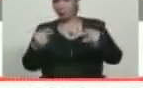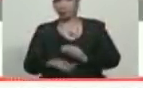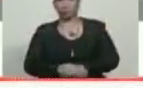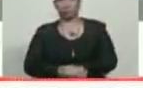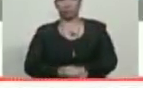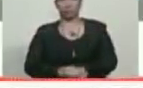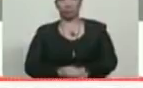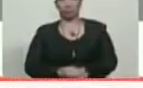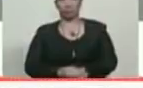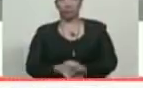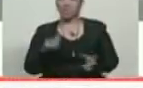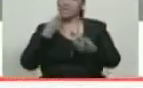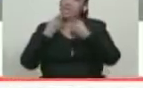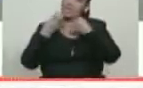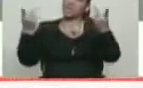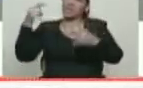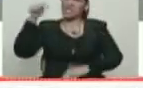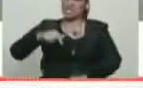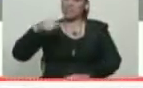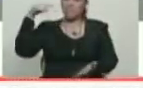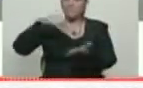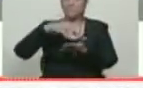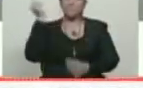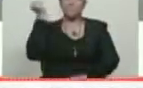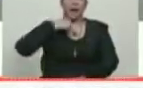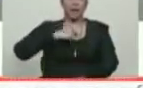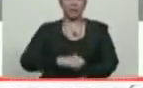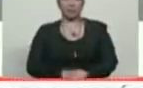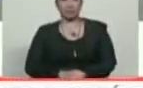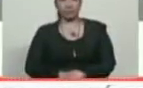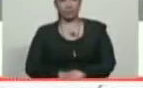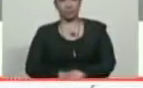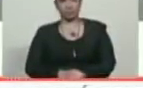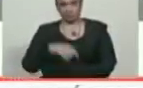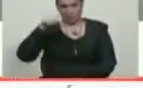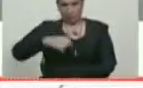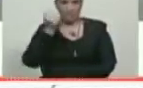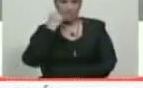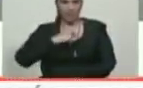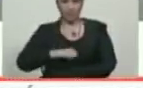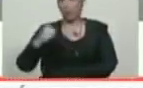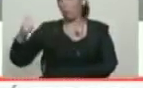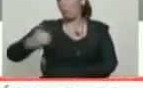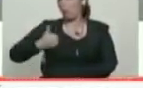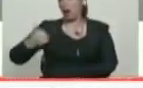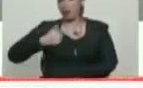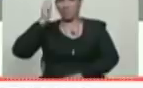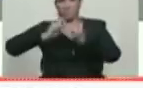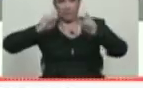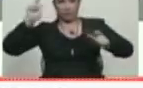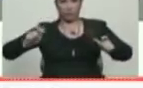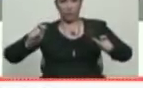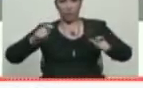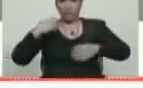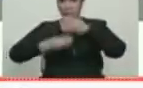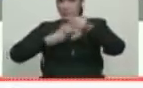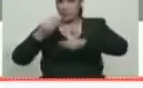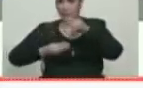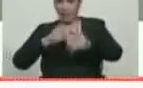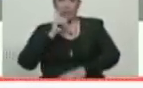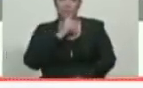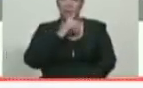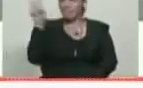Y lo voy a decir aquí en Valencia. Lo voy a decir aquí en Valencia. Cualquier ciudadano que se haga llamar